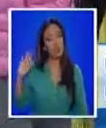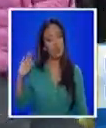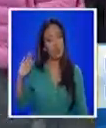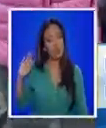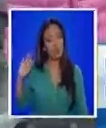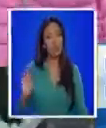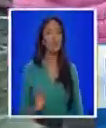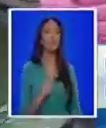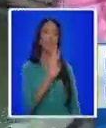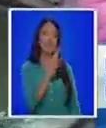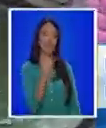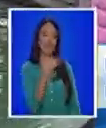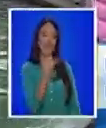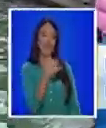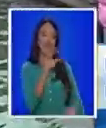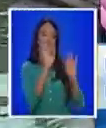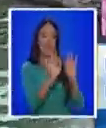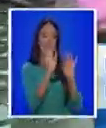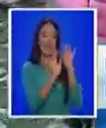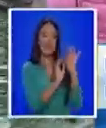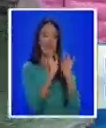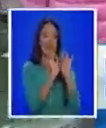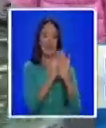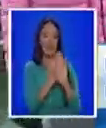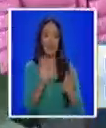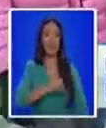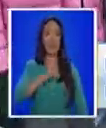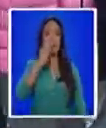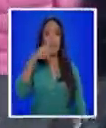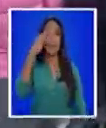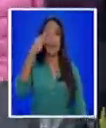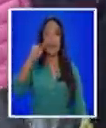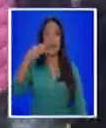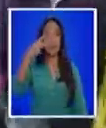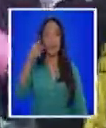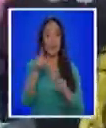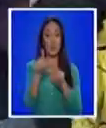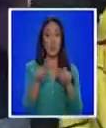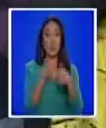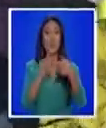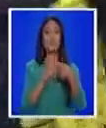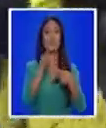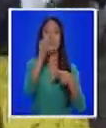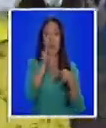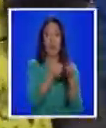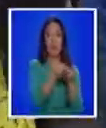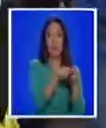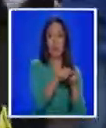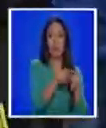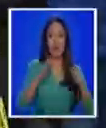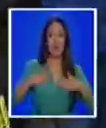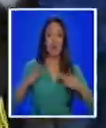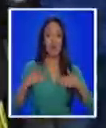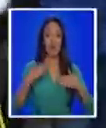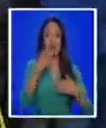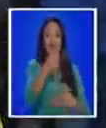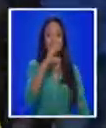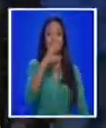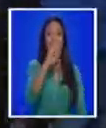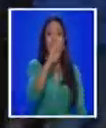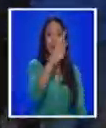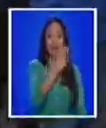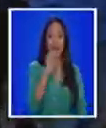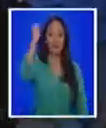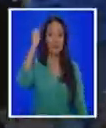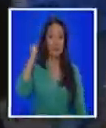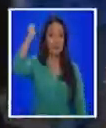bueno. Aquí están los ganadores, primero, segundo lugar. Están felices los del comité del pueblo, los vecinos contentos,